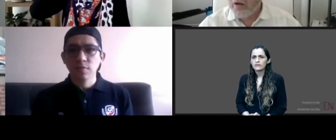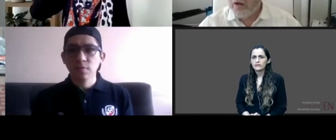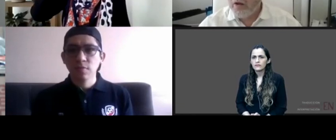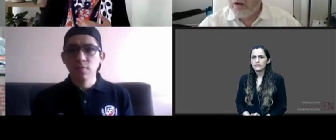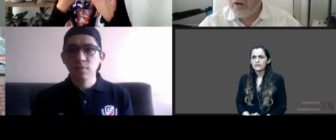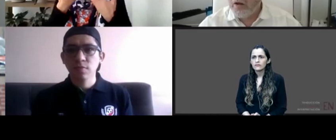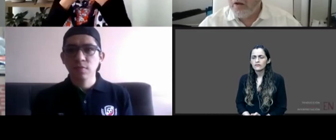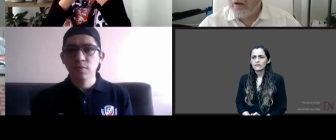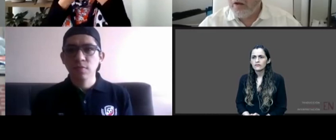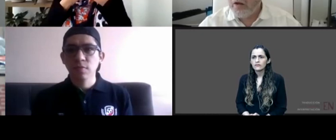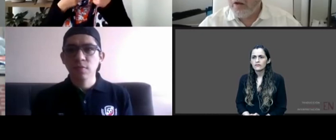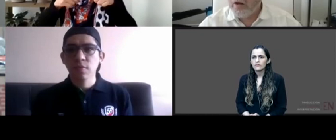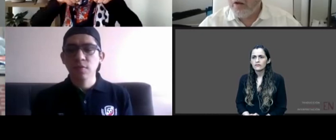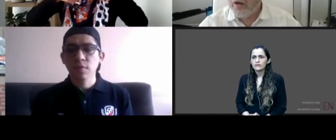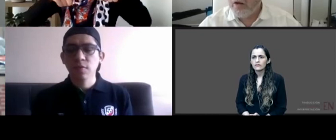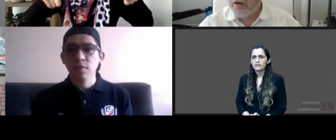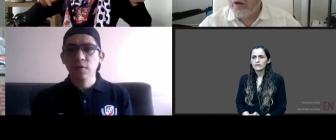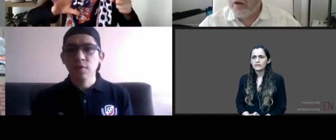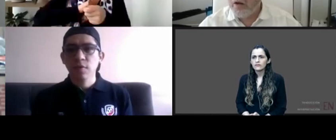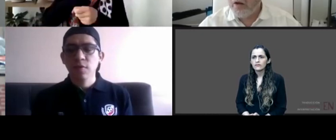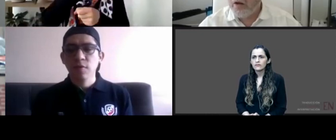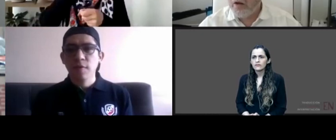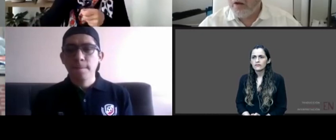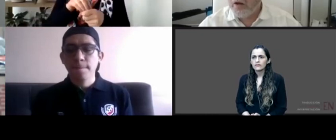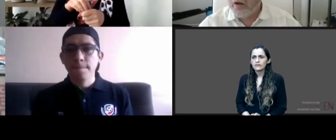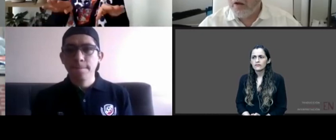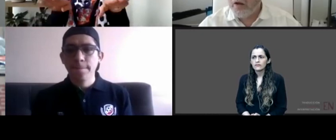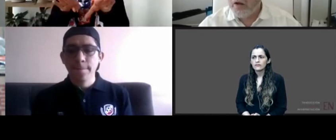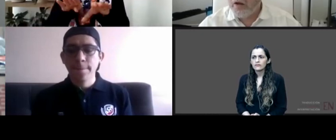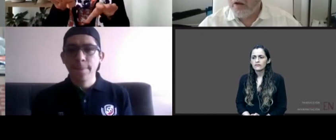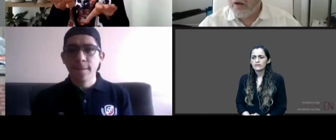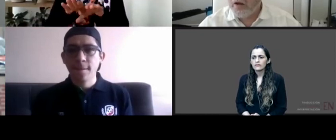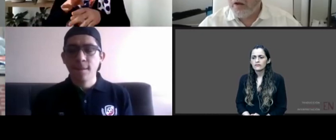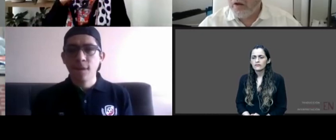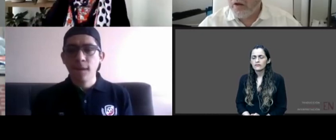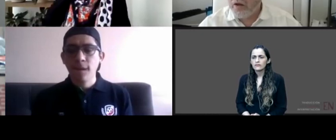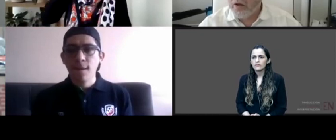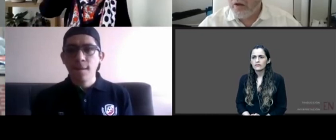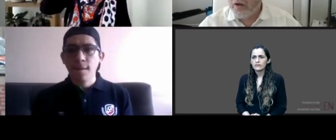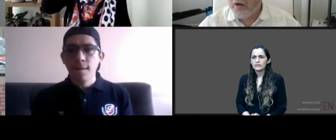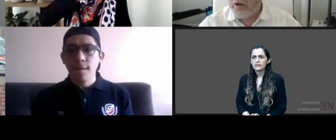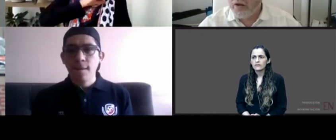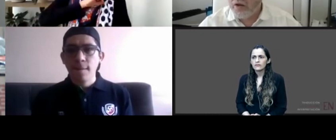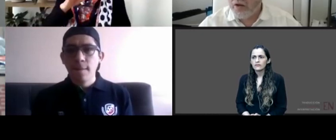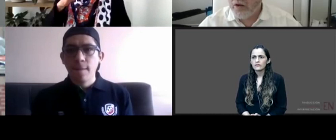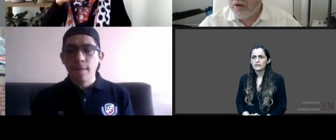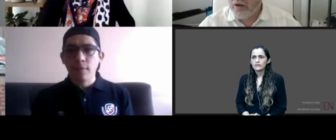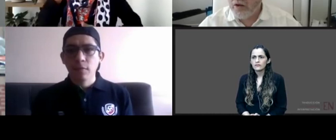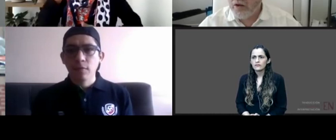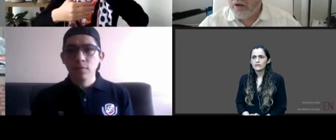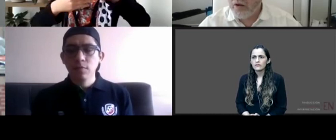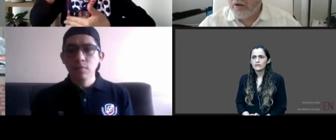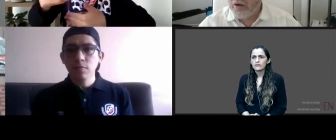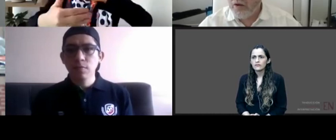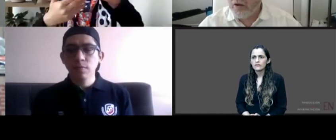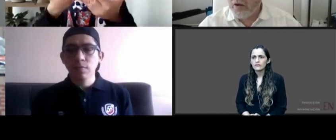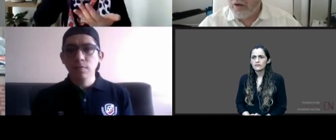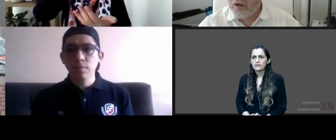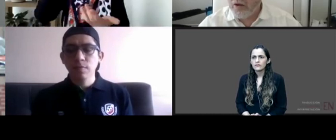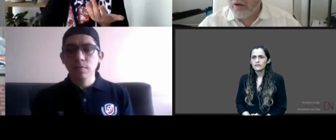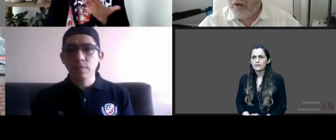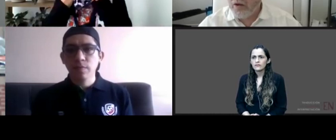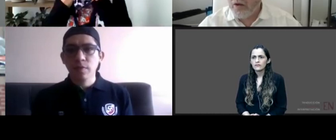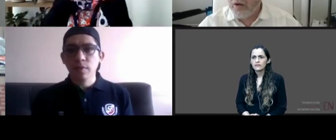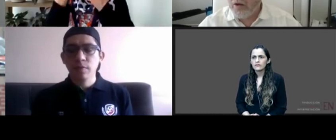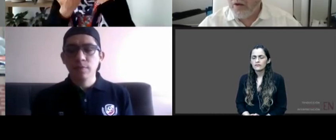muy cortas. Y en realidad, esa no es una explicación plena, una comunicación